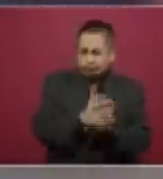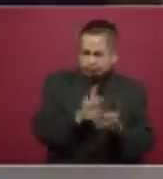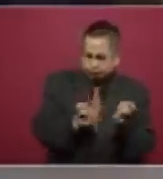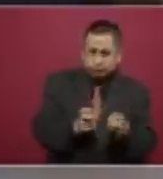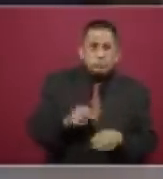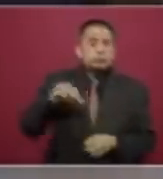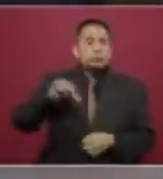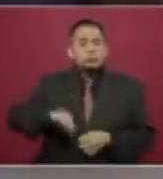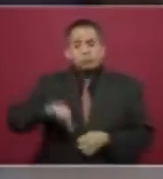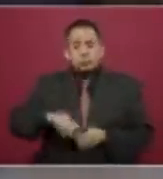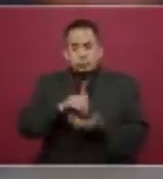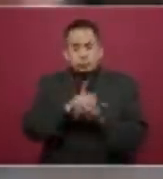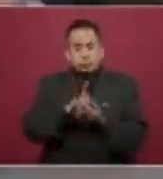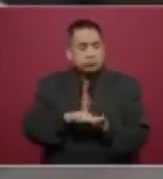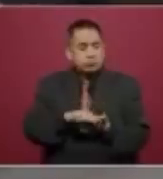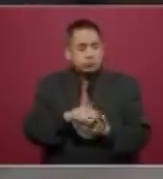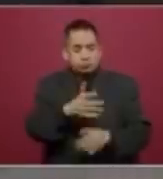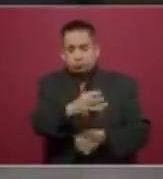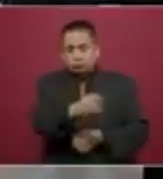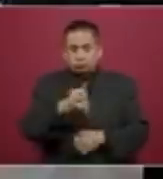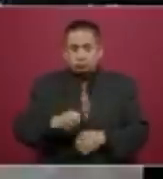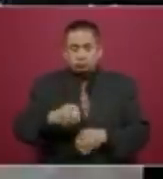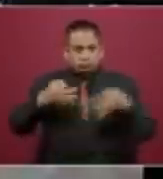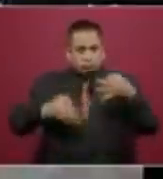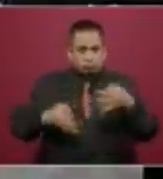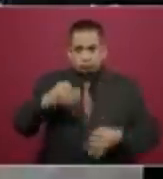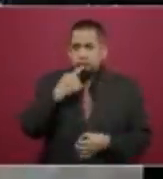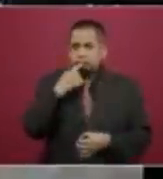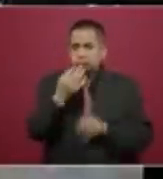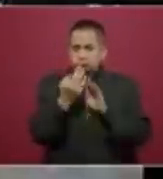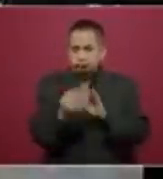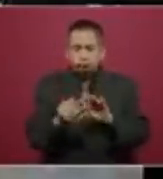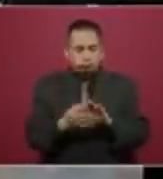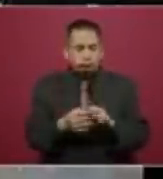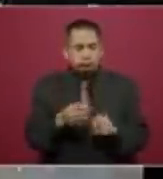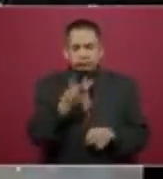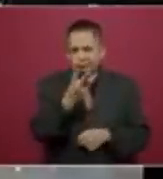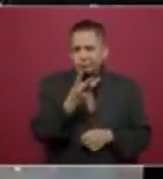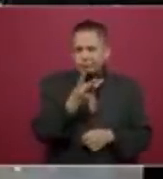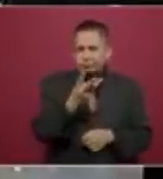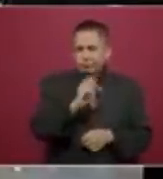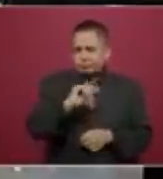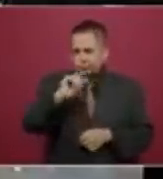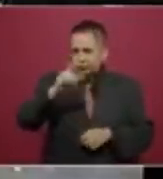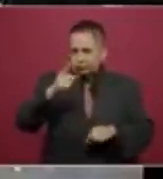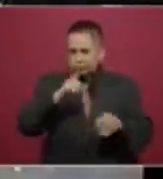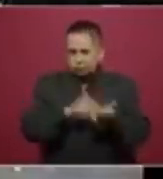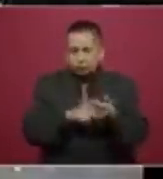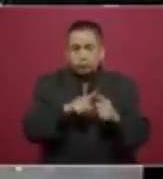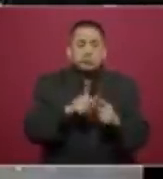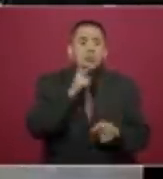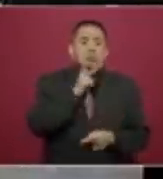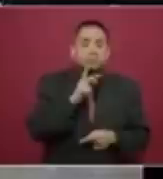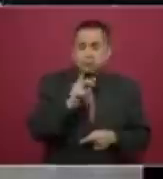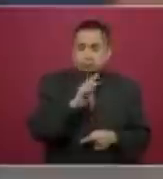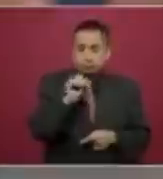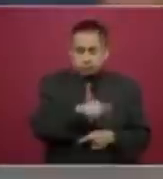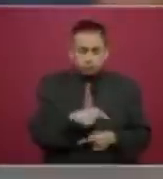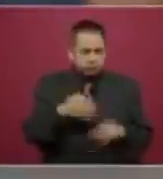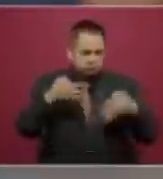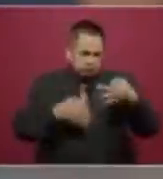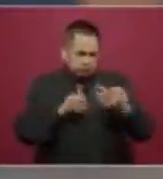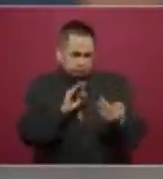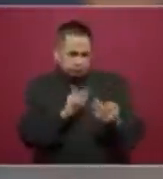citados a declarar tres exfuncionarios de la Subdirección de Salvaguarda Estratégica de Petróleos Mexicanos. El asunto es